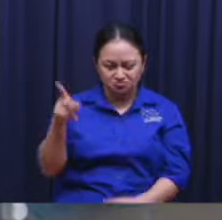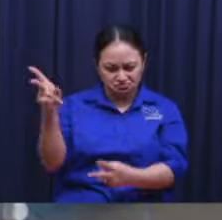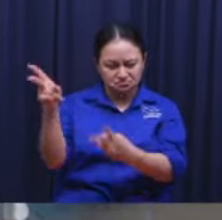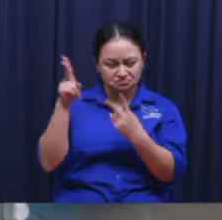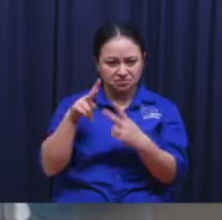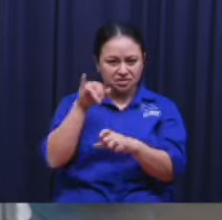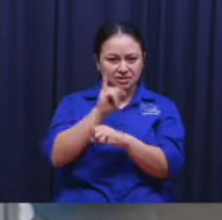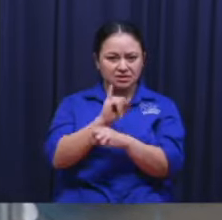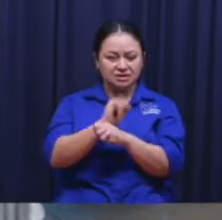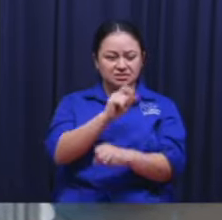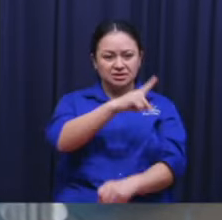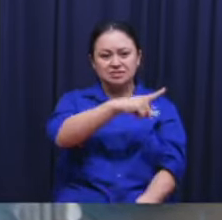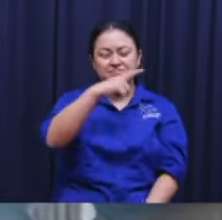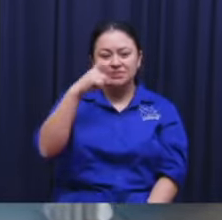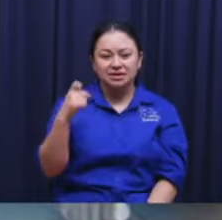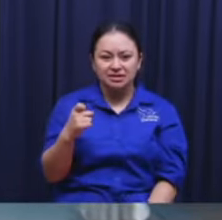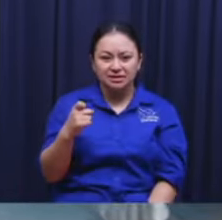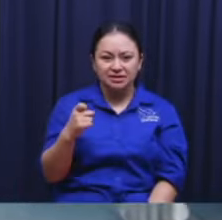Pero